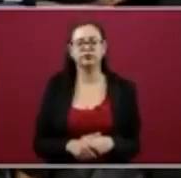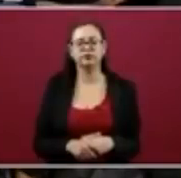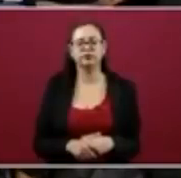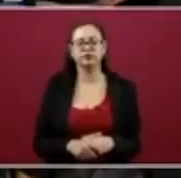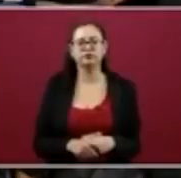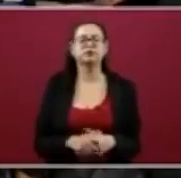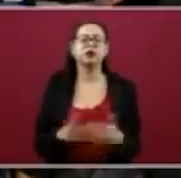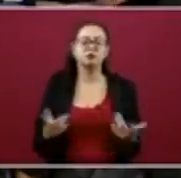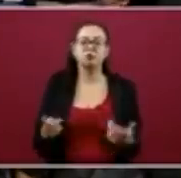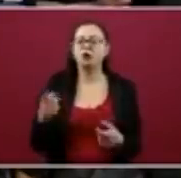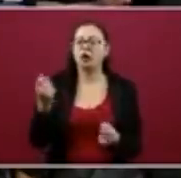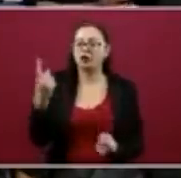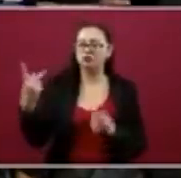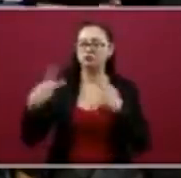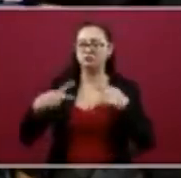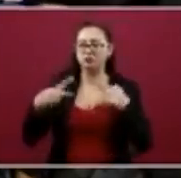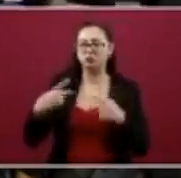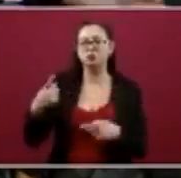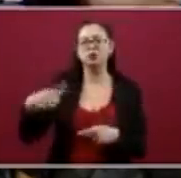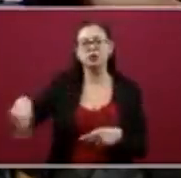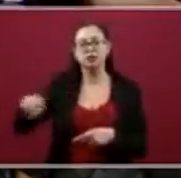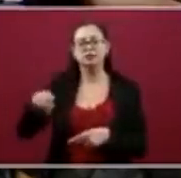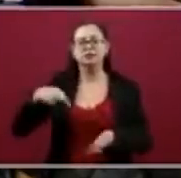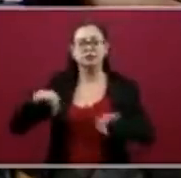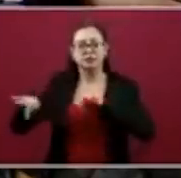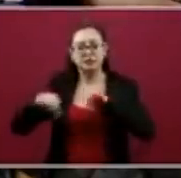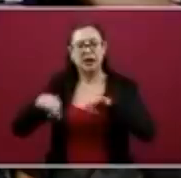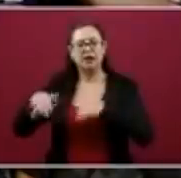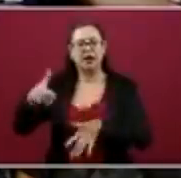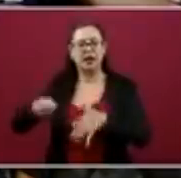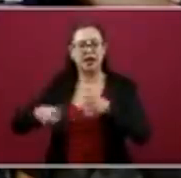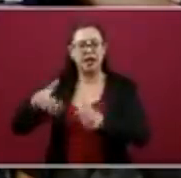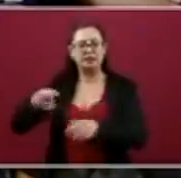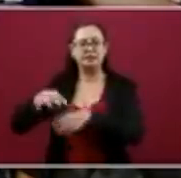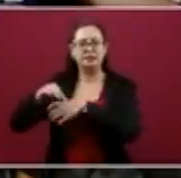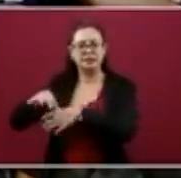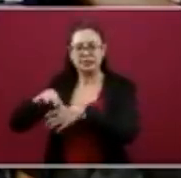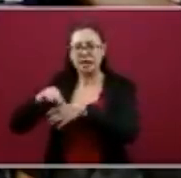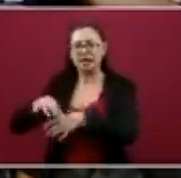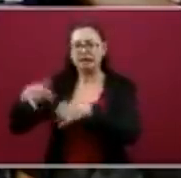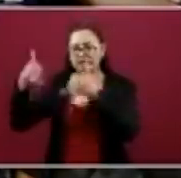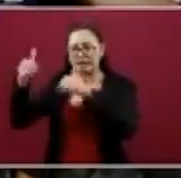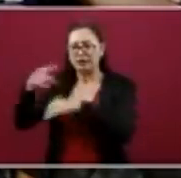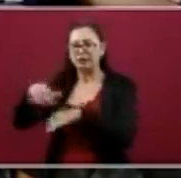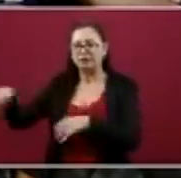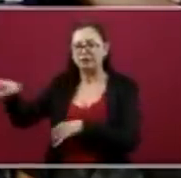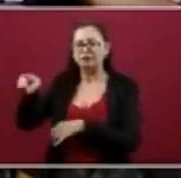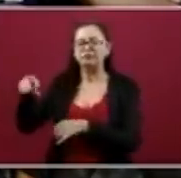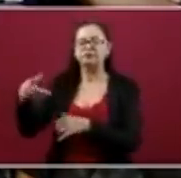principalmente de leche y de carne. Creo que es una pregunta importante para la ciudadanía.